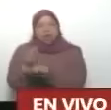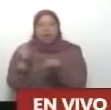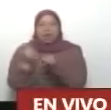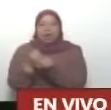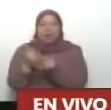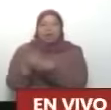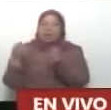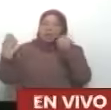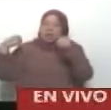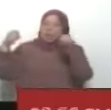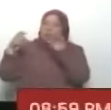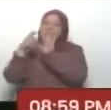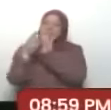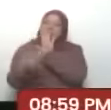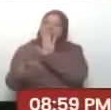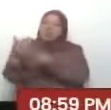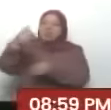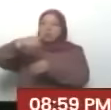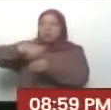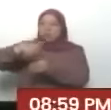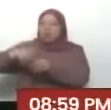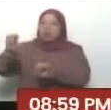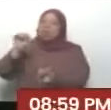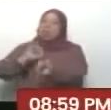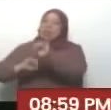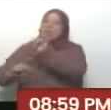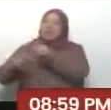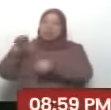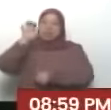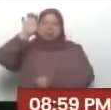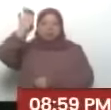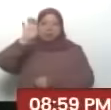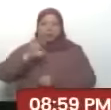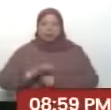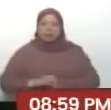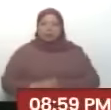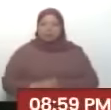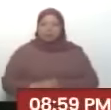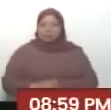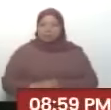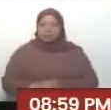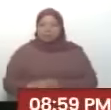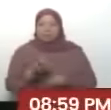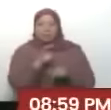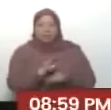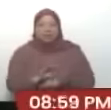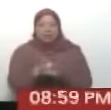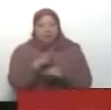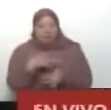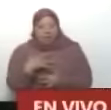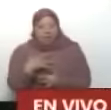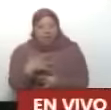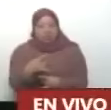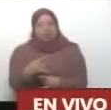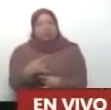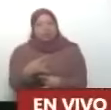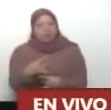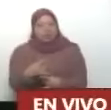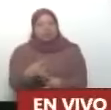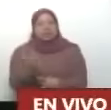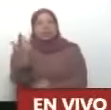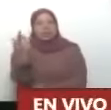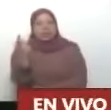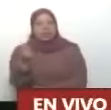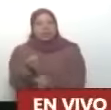para ejercer su derecho al voto y por la defensa de nuestra patria. Eso de cuidadoras está interesante, ¿verdad? Porque hace